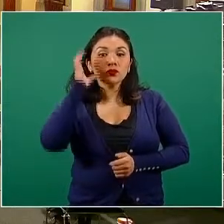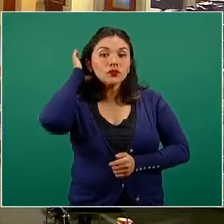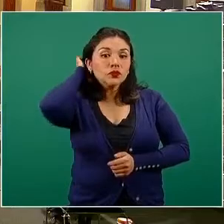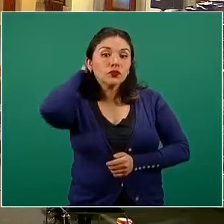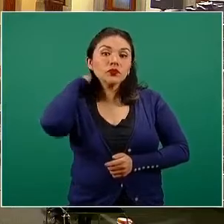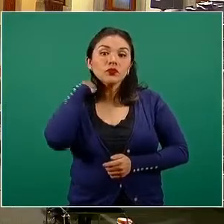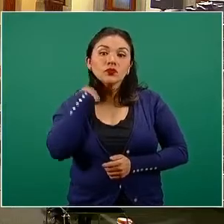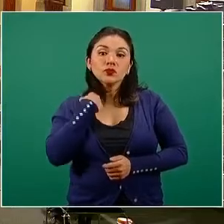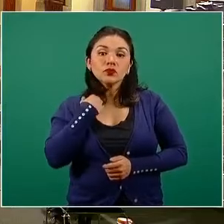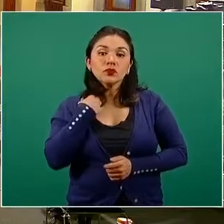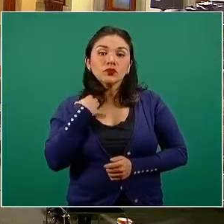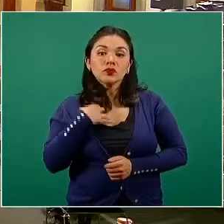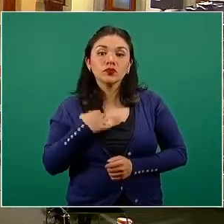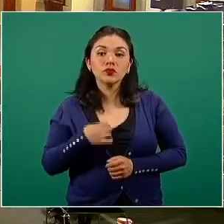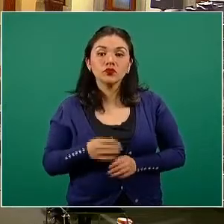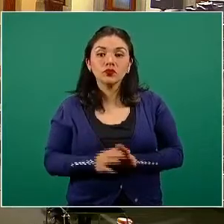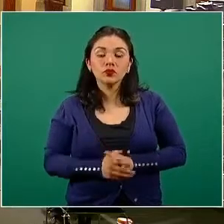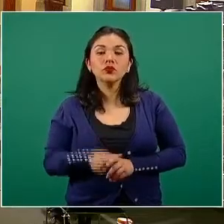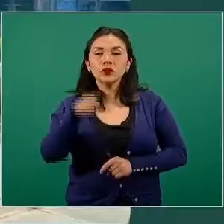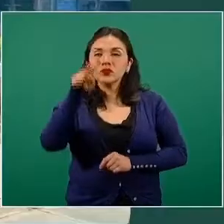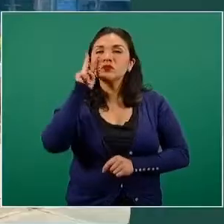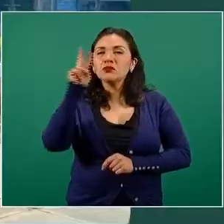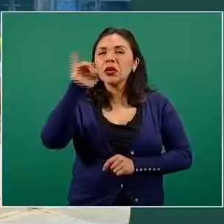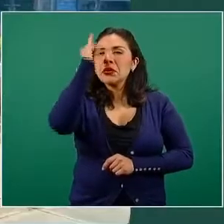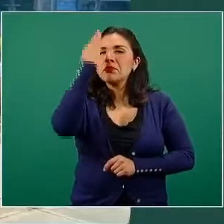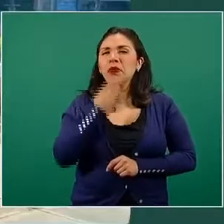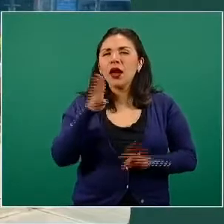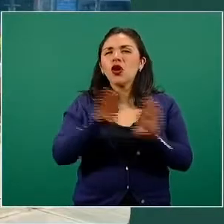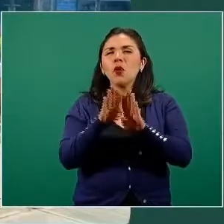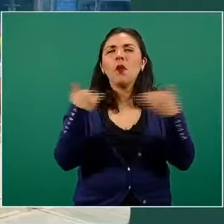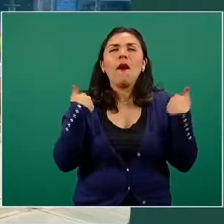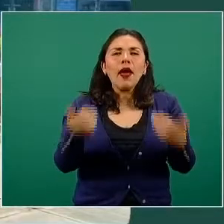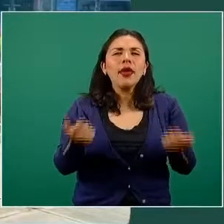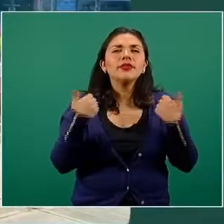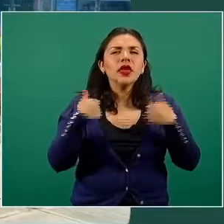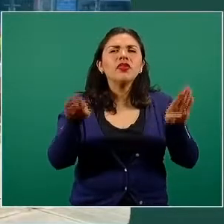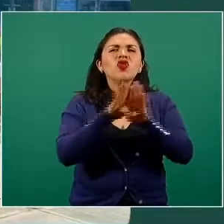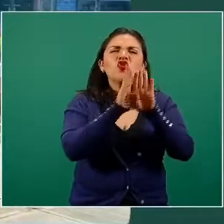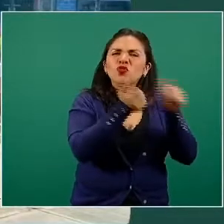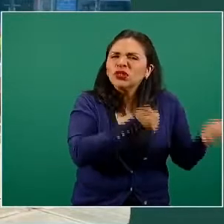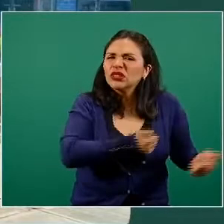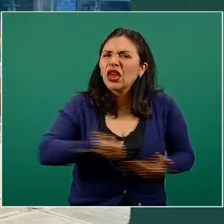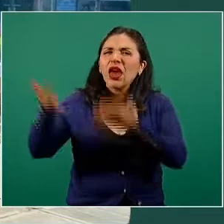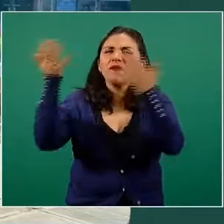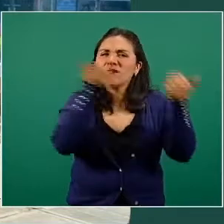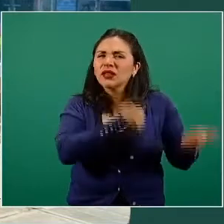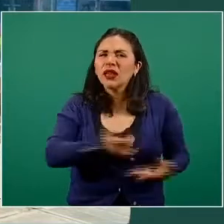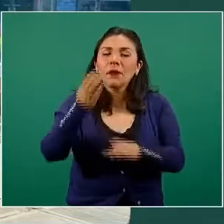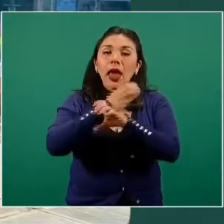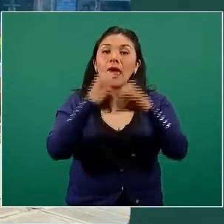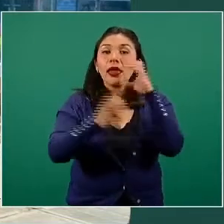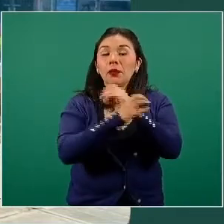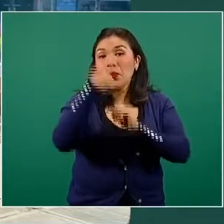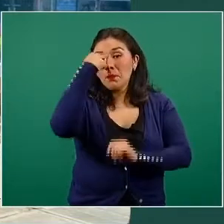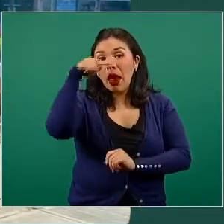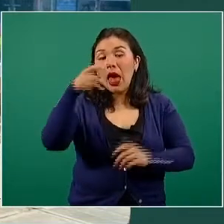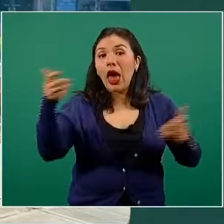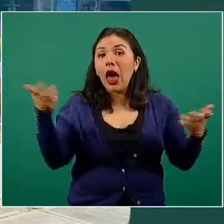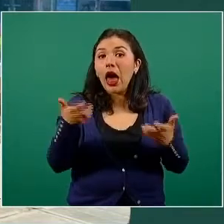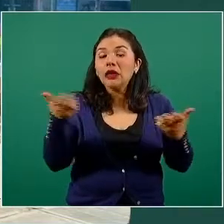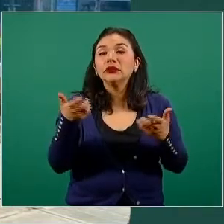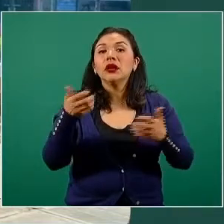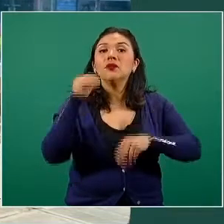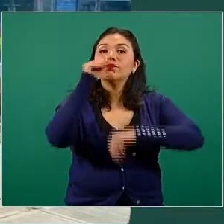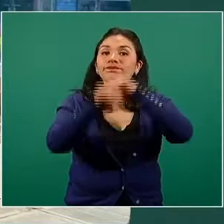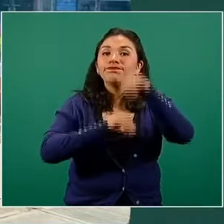Algunas imágenes para que todo el mundo lo vea con claridad, cómo van llegando los equipos de vacunación que mantienen tanto